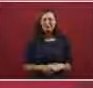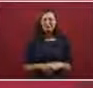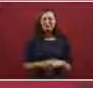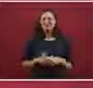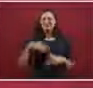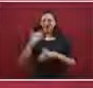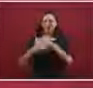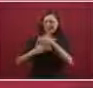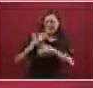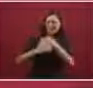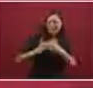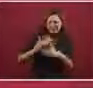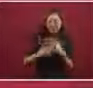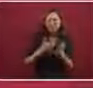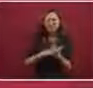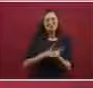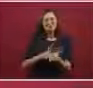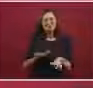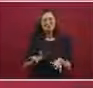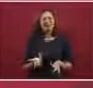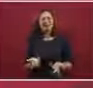baño, y